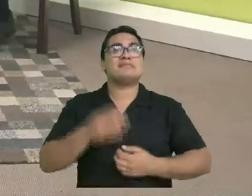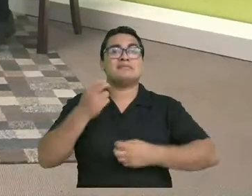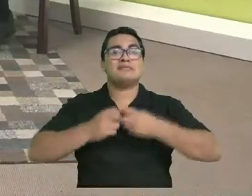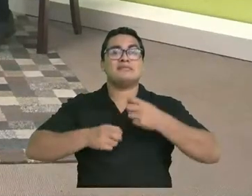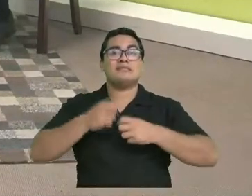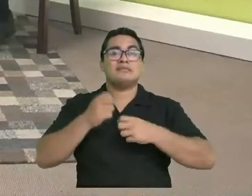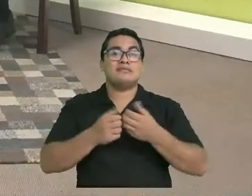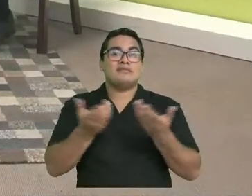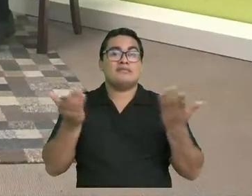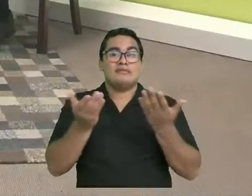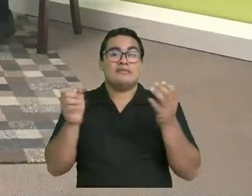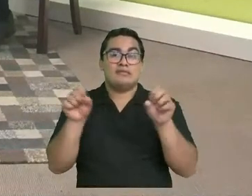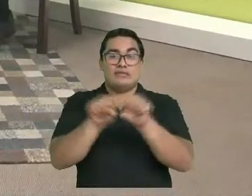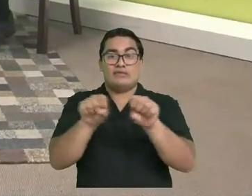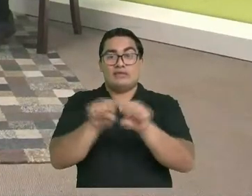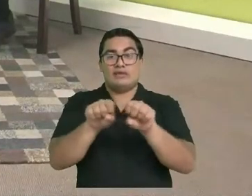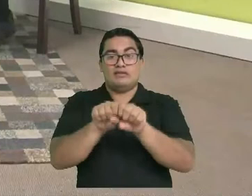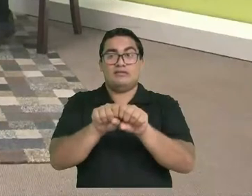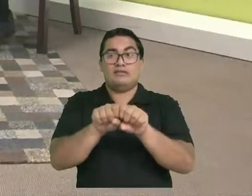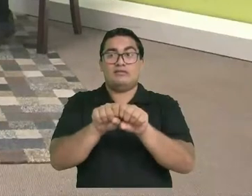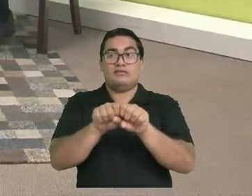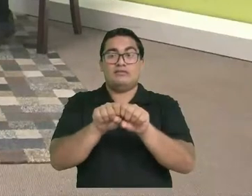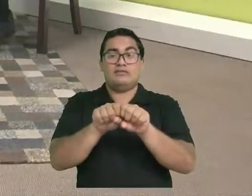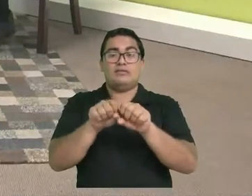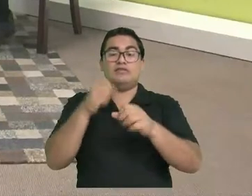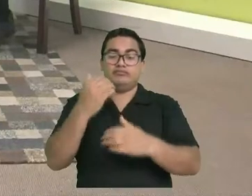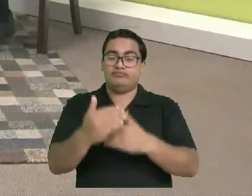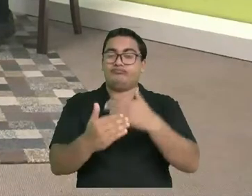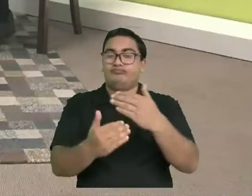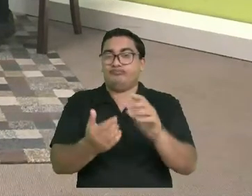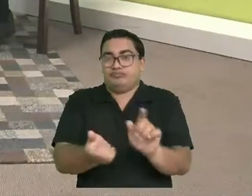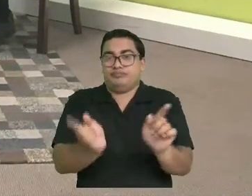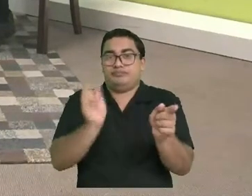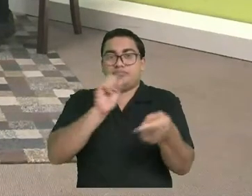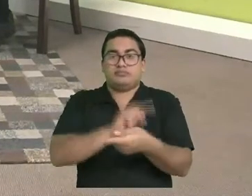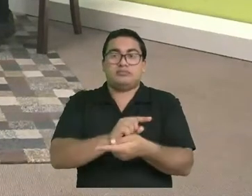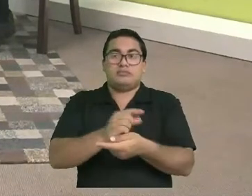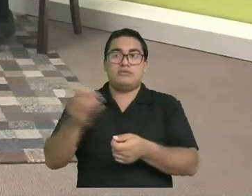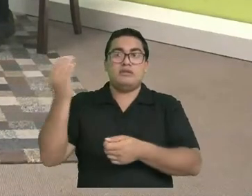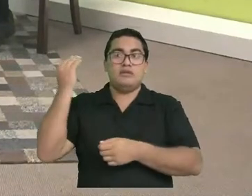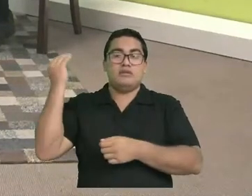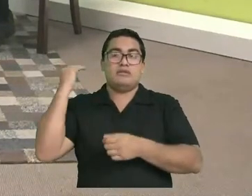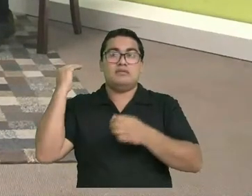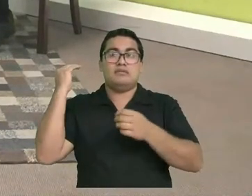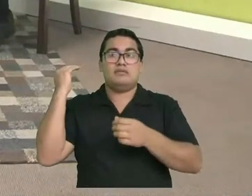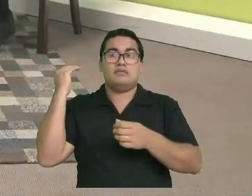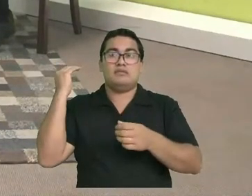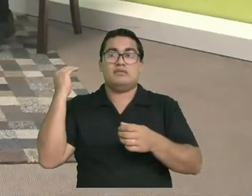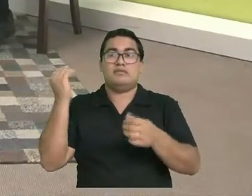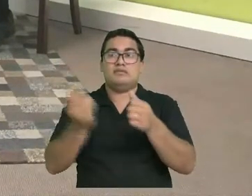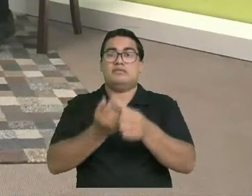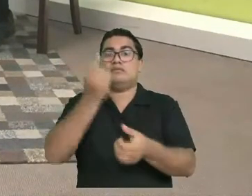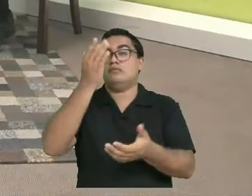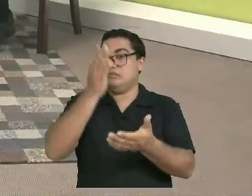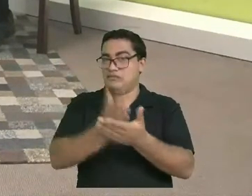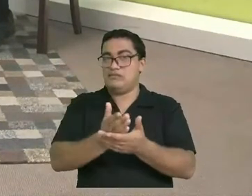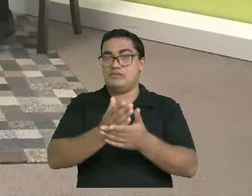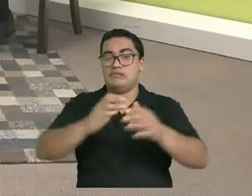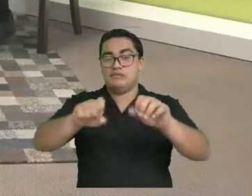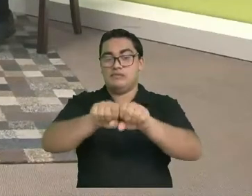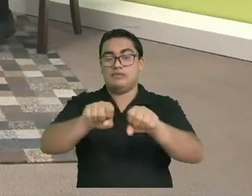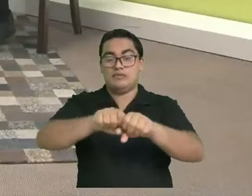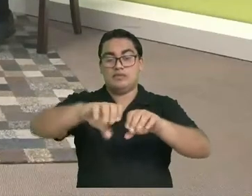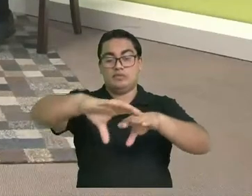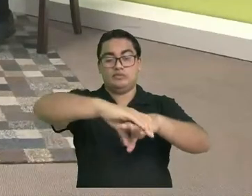el zapato ha evolucionado a lo largo del tiempo. Y de manera inicial, que era la perspectiva, que era la protección del pie,